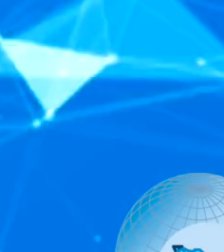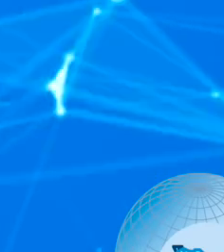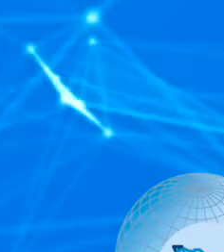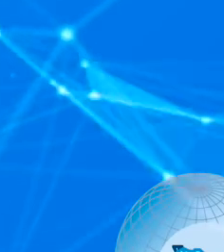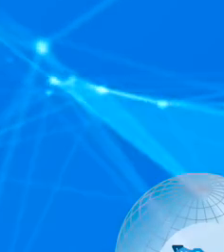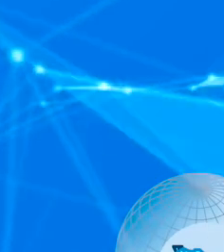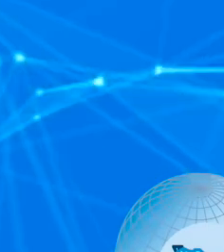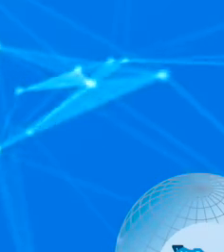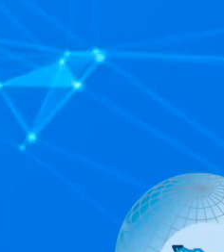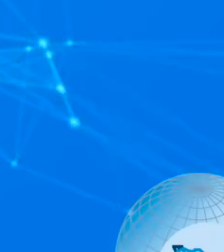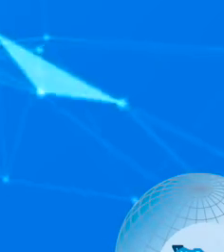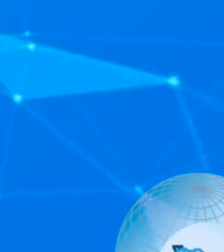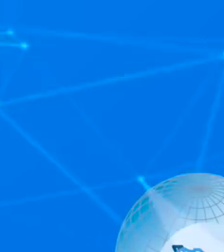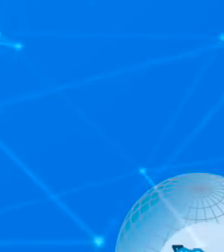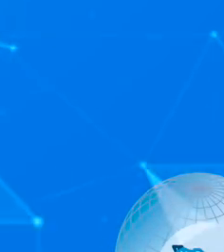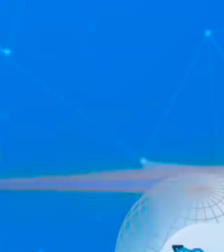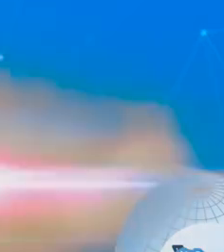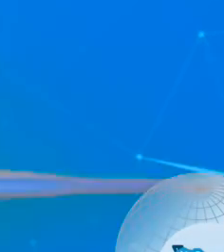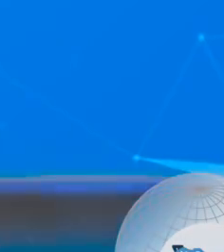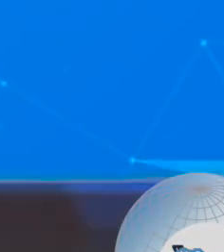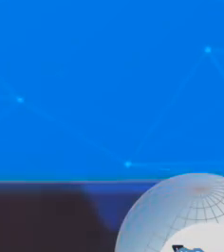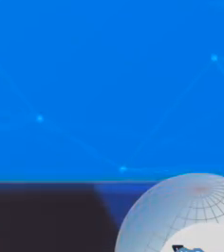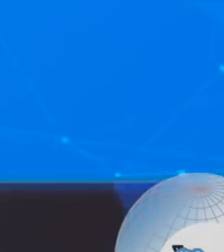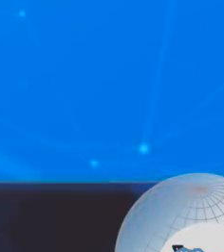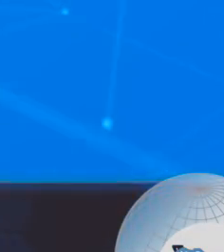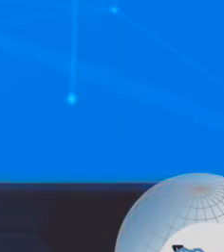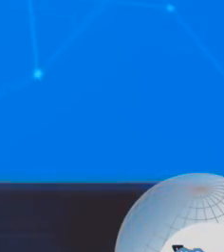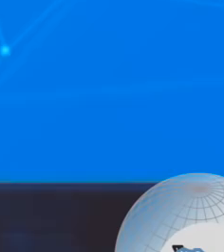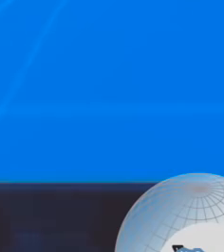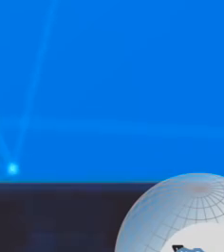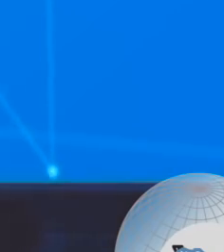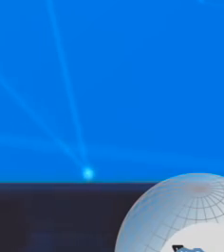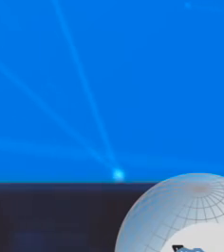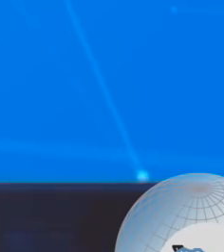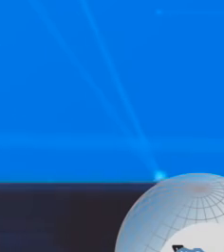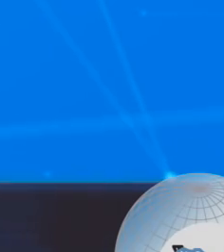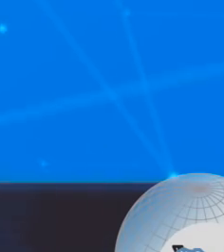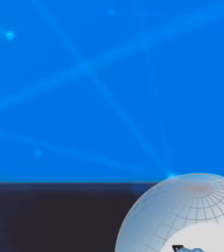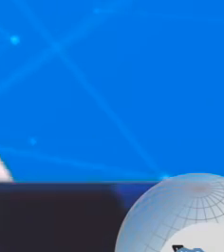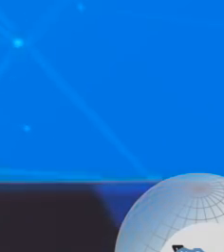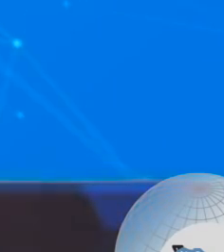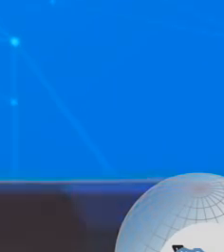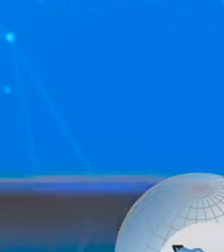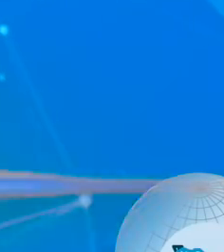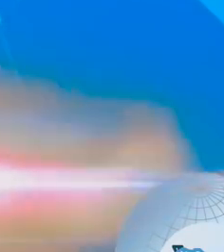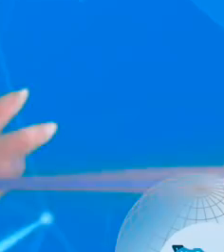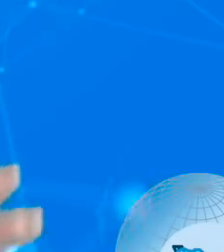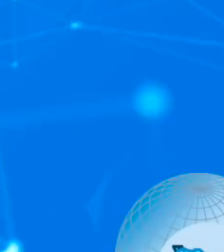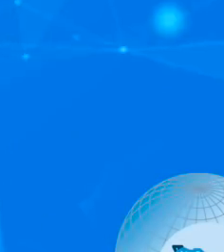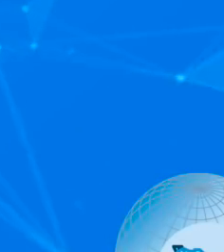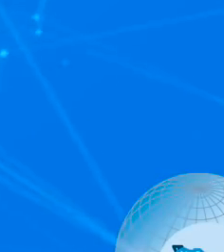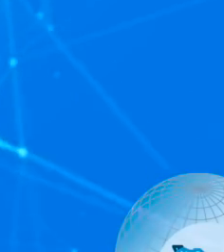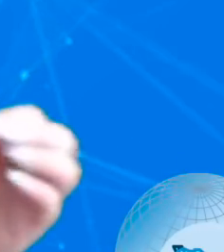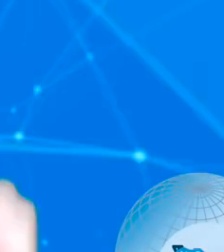El internet ya va a llegar a cada uno de los rincones de México. No va a haber más comunidades incomunicadas ni desconectadas en